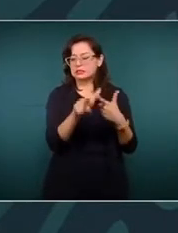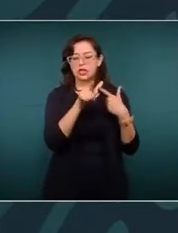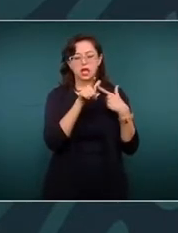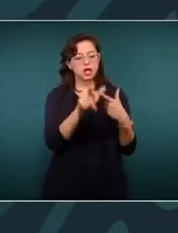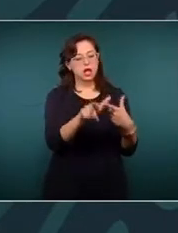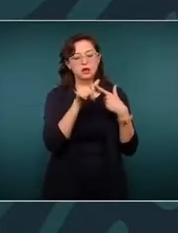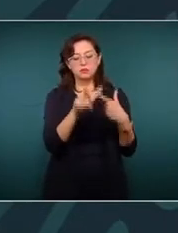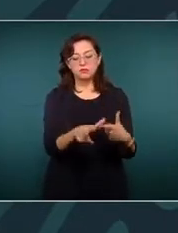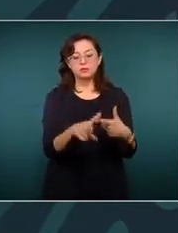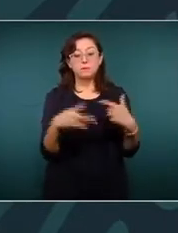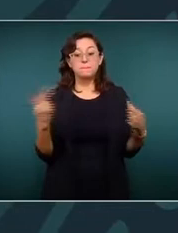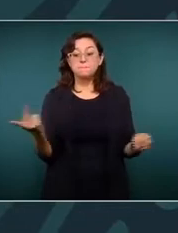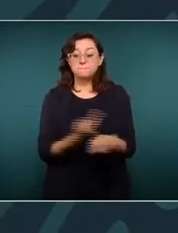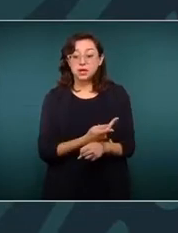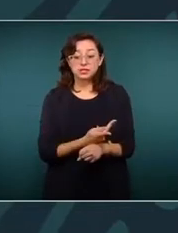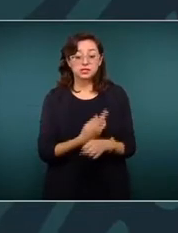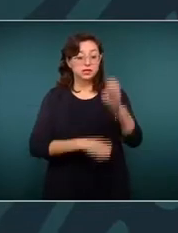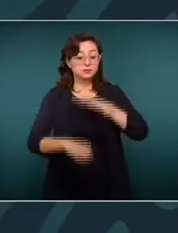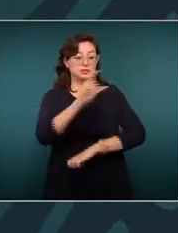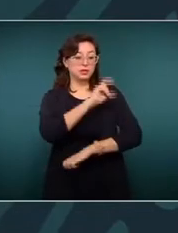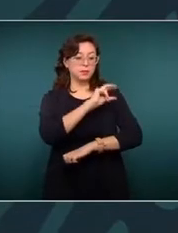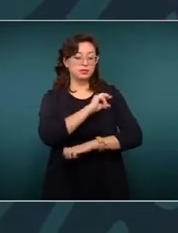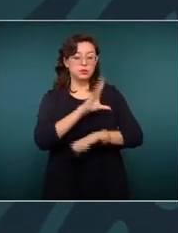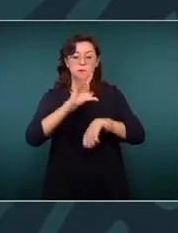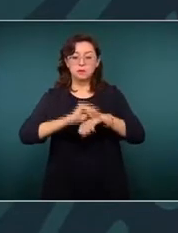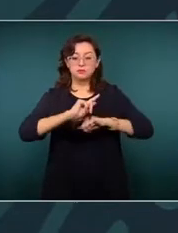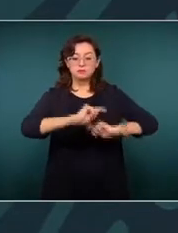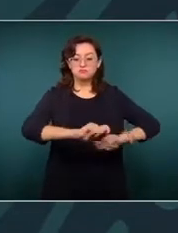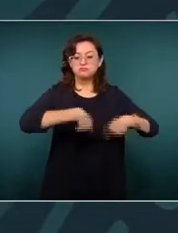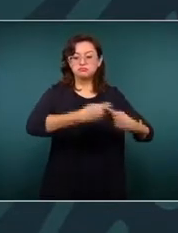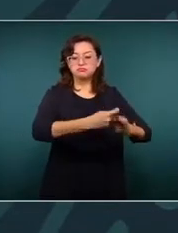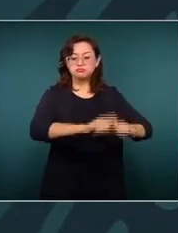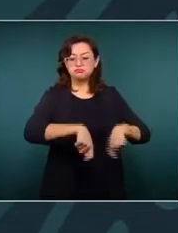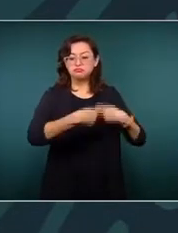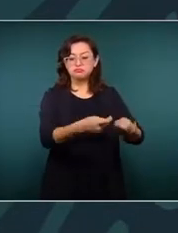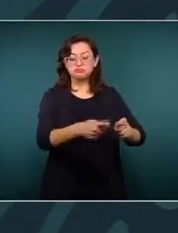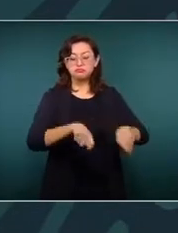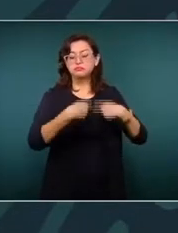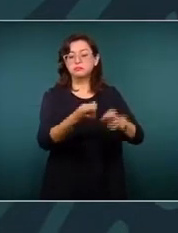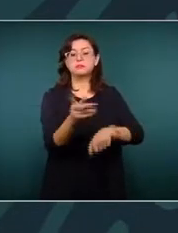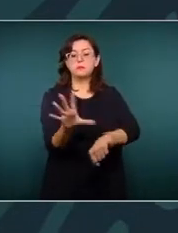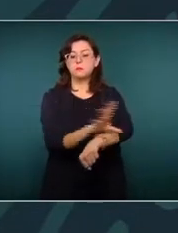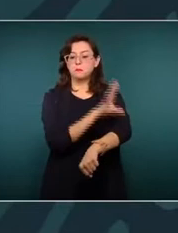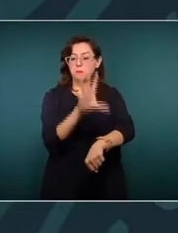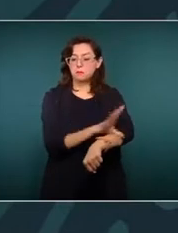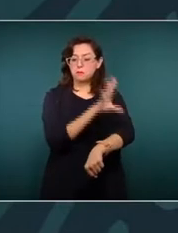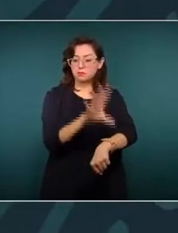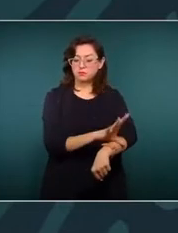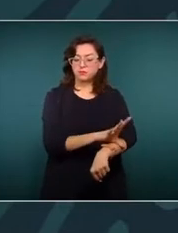entonces, y empiezan a dar concesiones a particulares para la generación de la energía eléctrica.